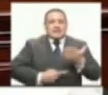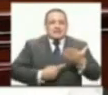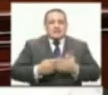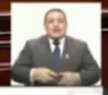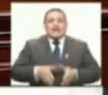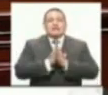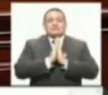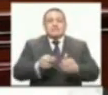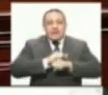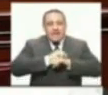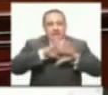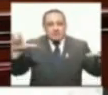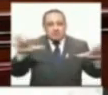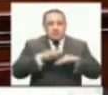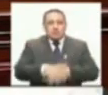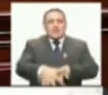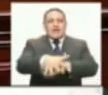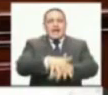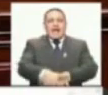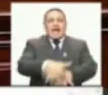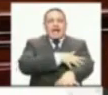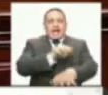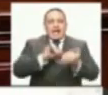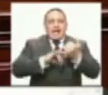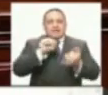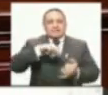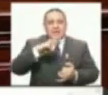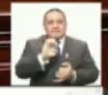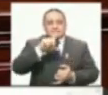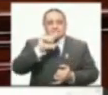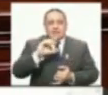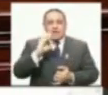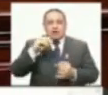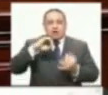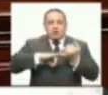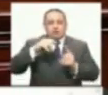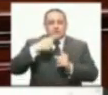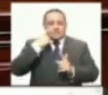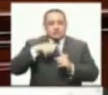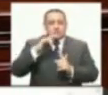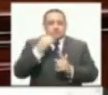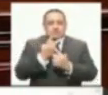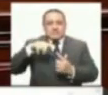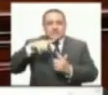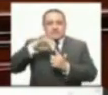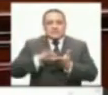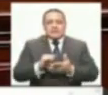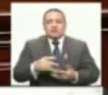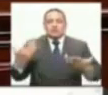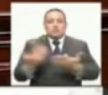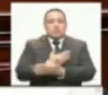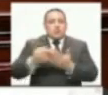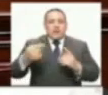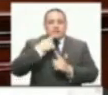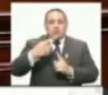la convocatoria a una asamblea constituyente que dote a nuestra patria de una nueva Carta Magna que permita cambiar el rostro